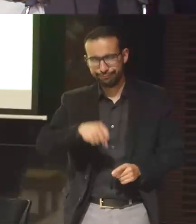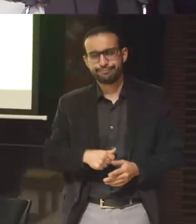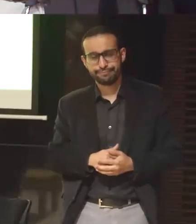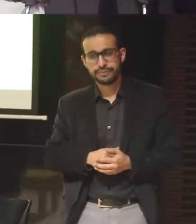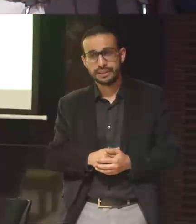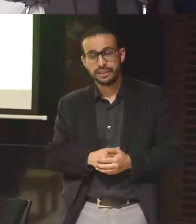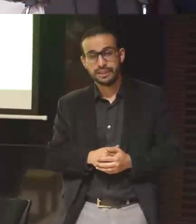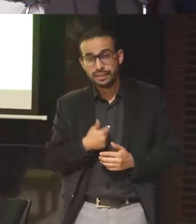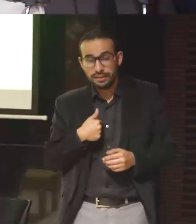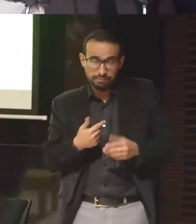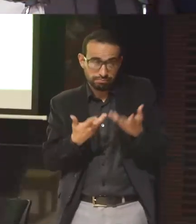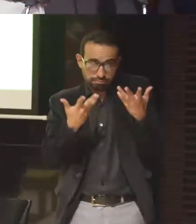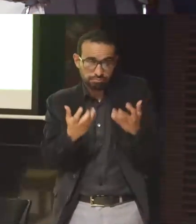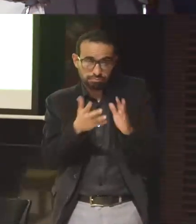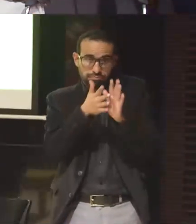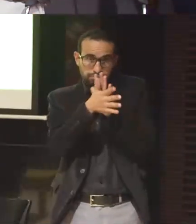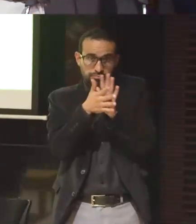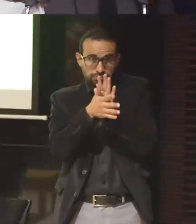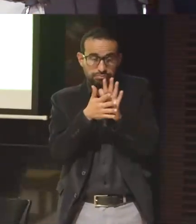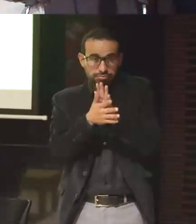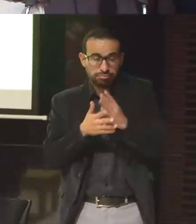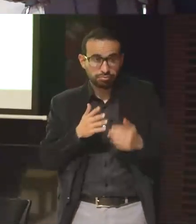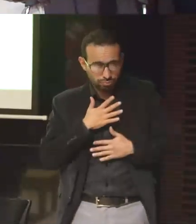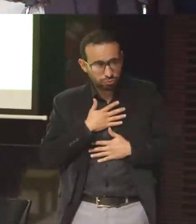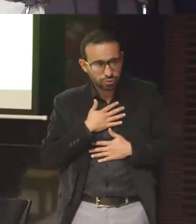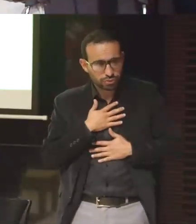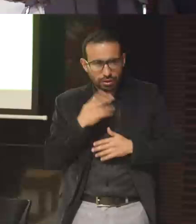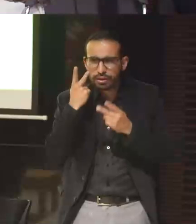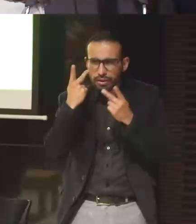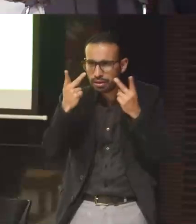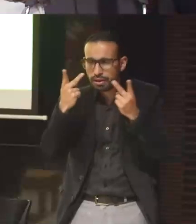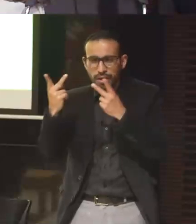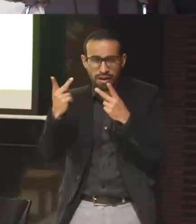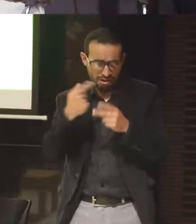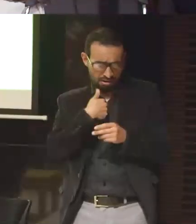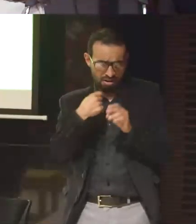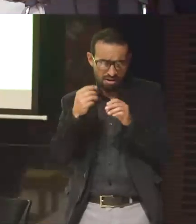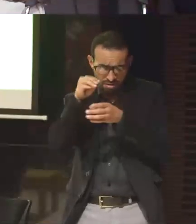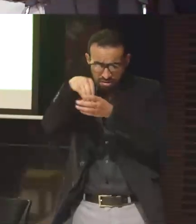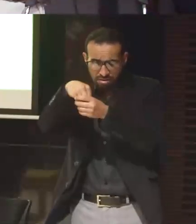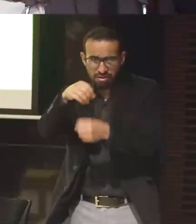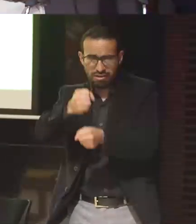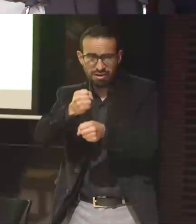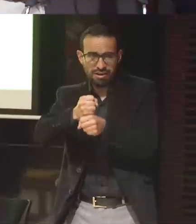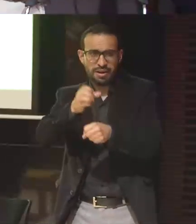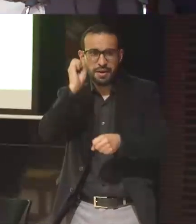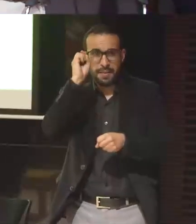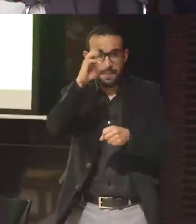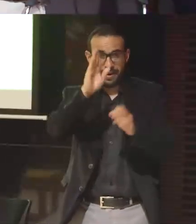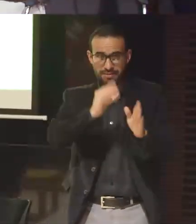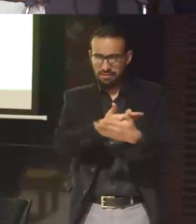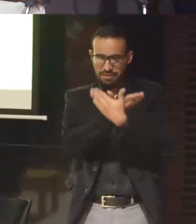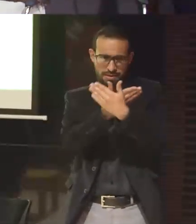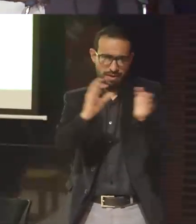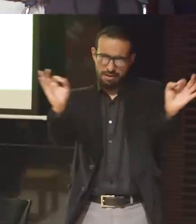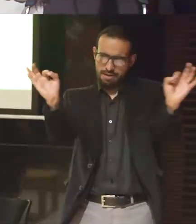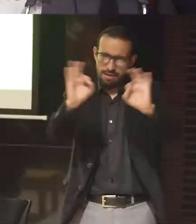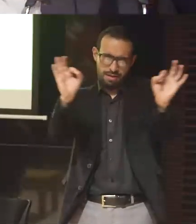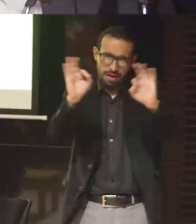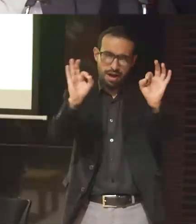o sea, lo que yo sé que hace el Banco de la República. Yo no trabajo en el Banco de la República, pero le conté a